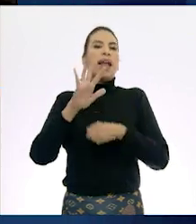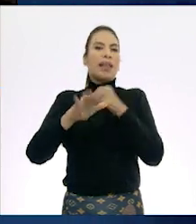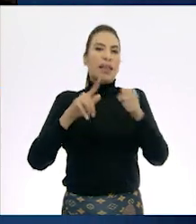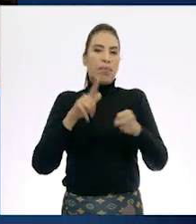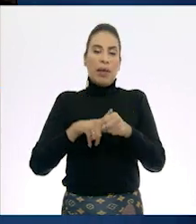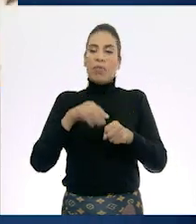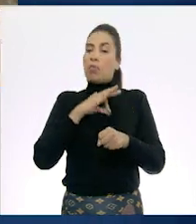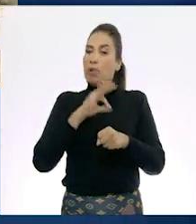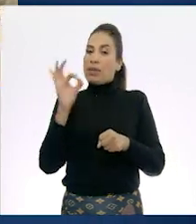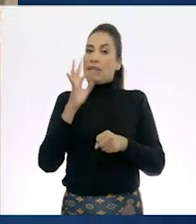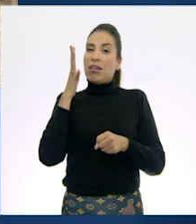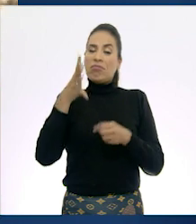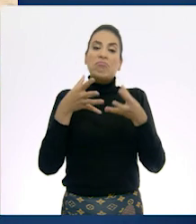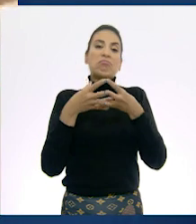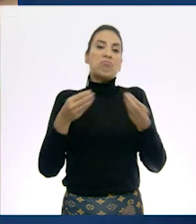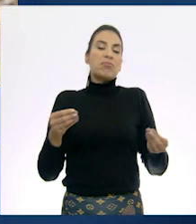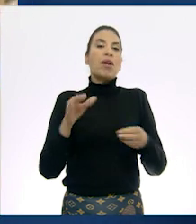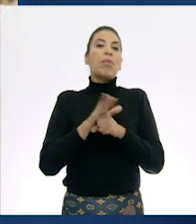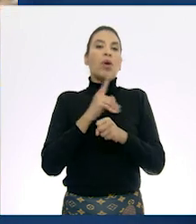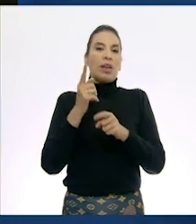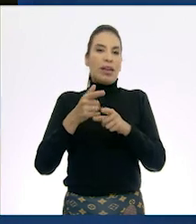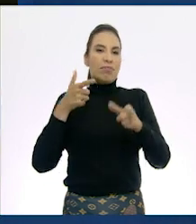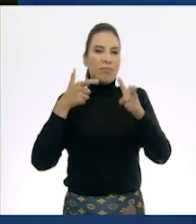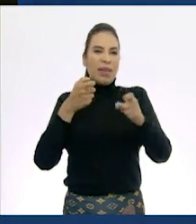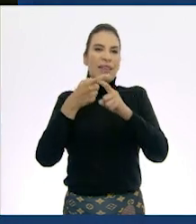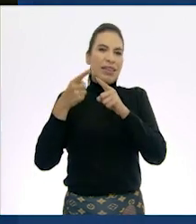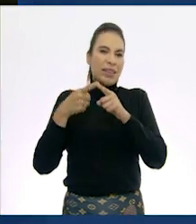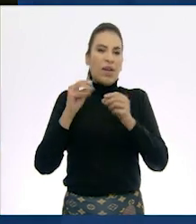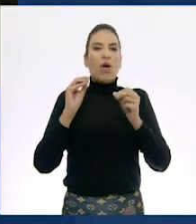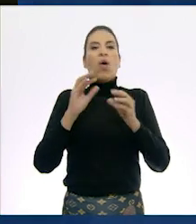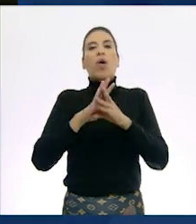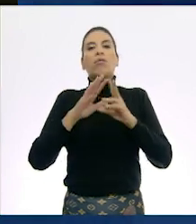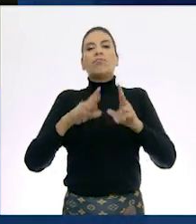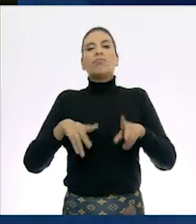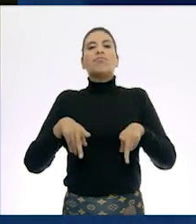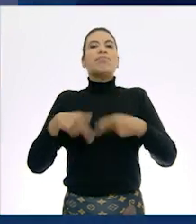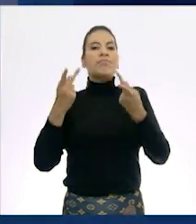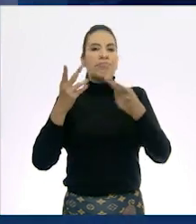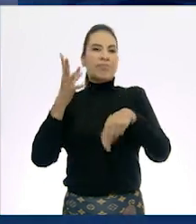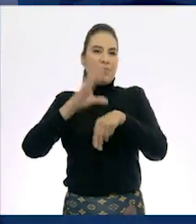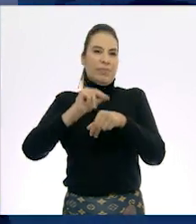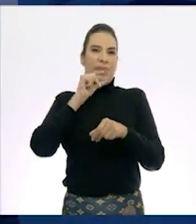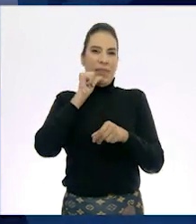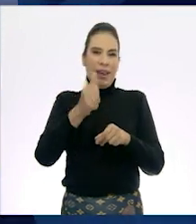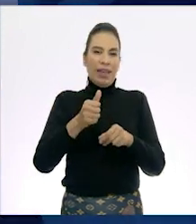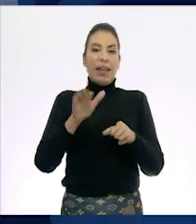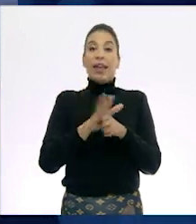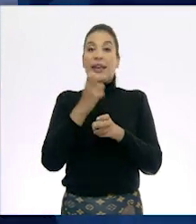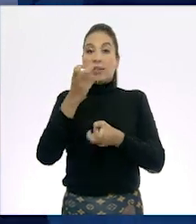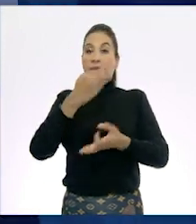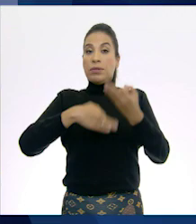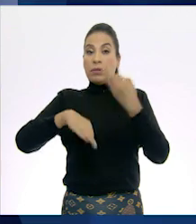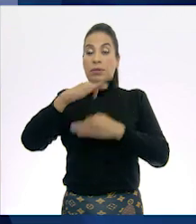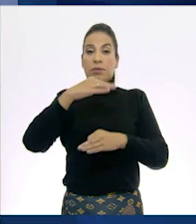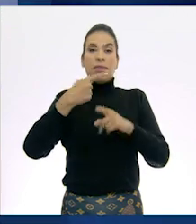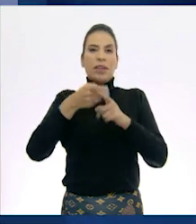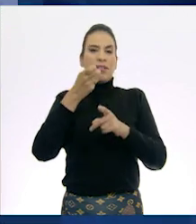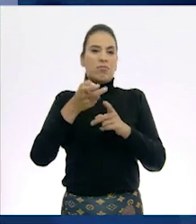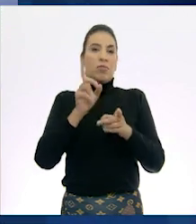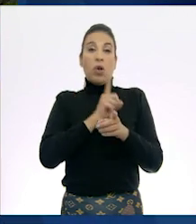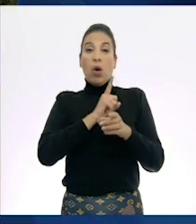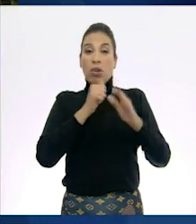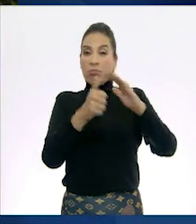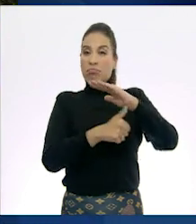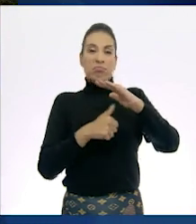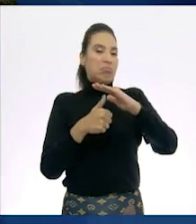o en peligro de serlo, a causa de la caza furtiva y el tráfico ilegal. estos impactos no son sucesos